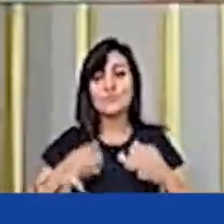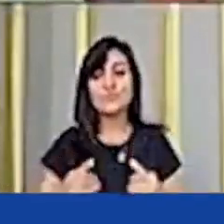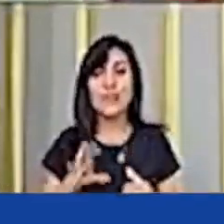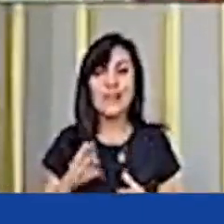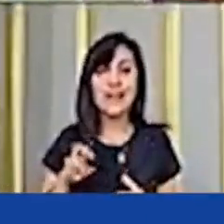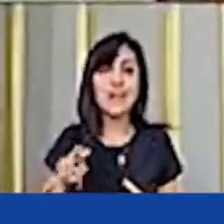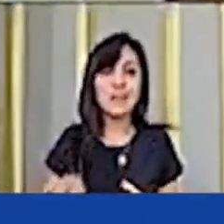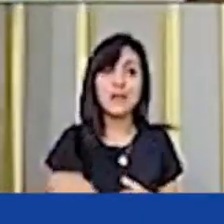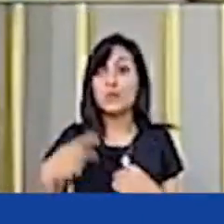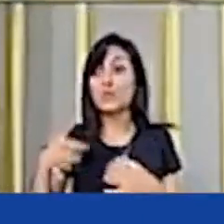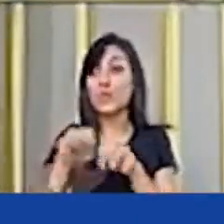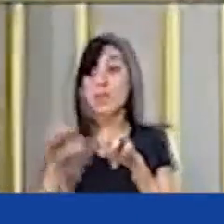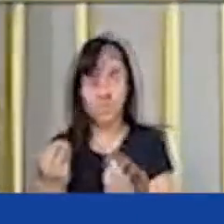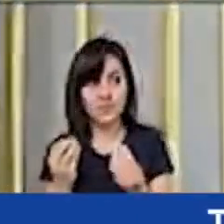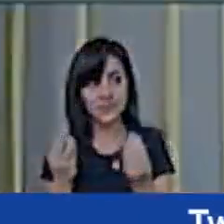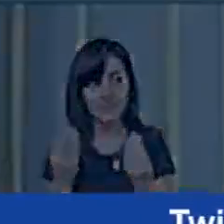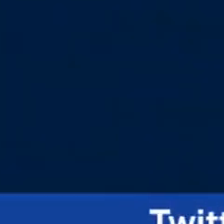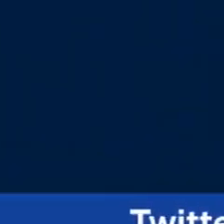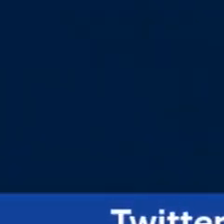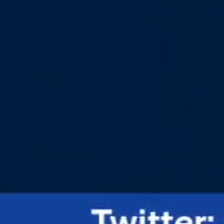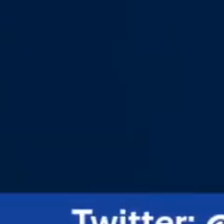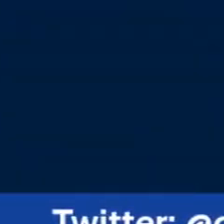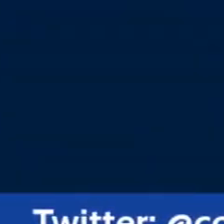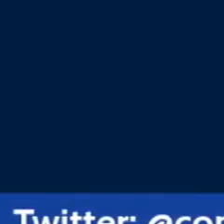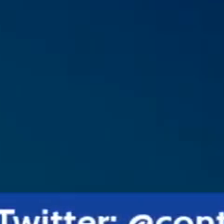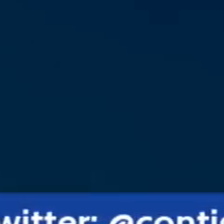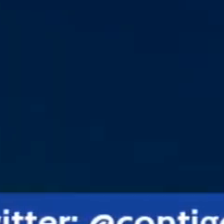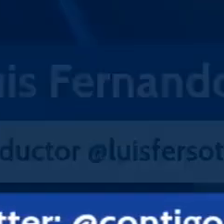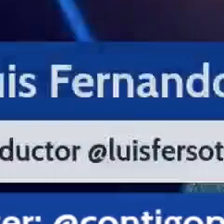Un fuerte aplauso para ella. Muchas gracias.